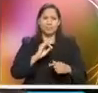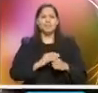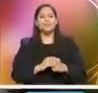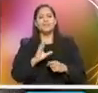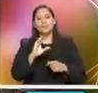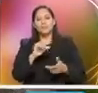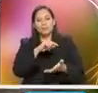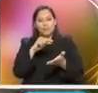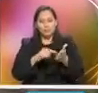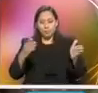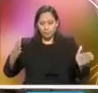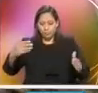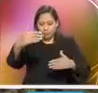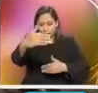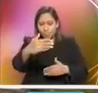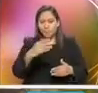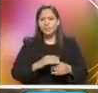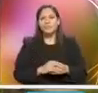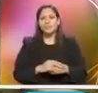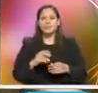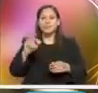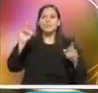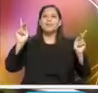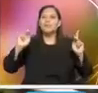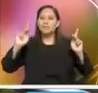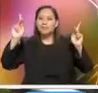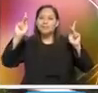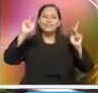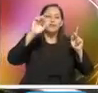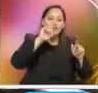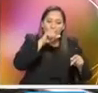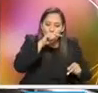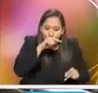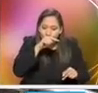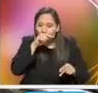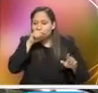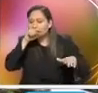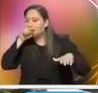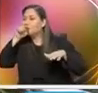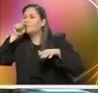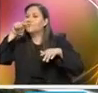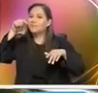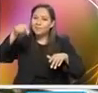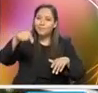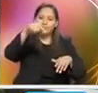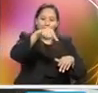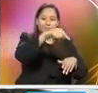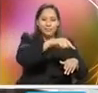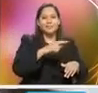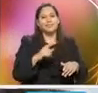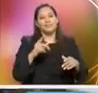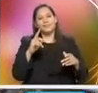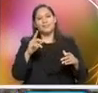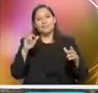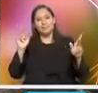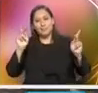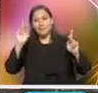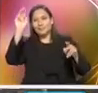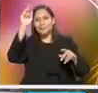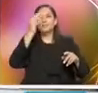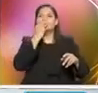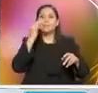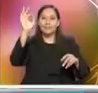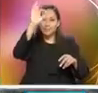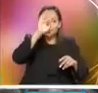darle un espacio de vida a los polinizadores, ¿no? A las abejas, a los colibríes, ¿no? Claro.